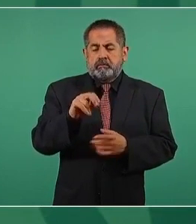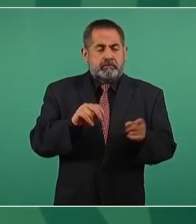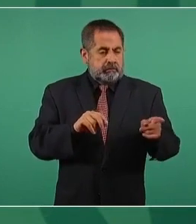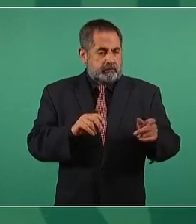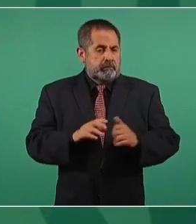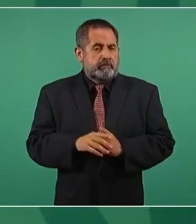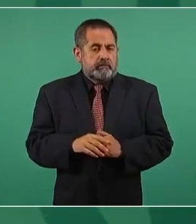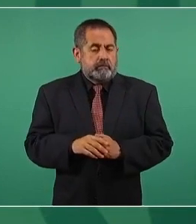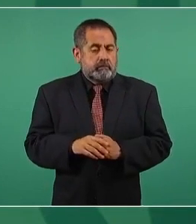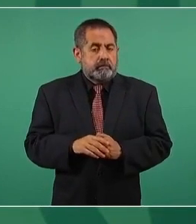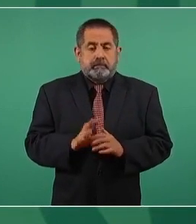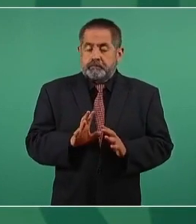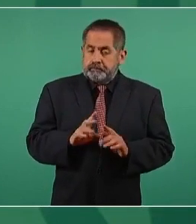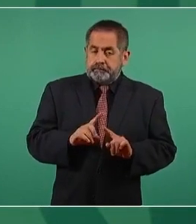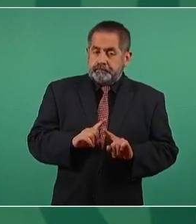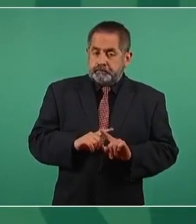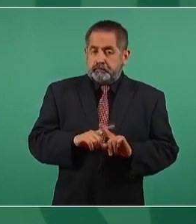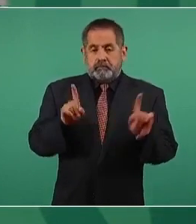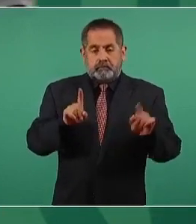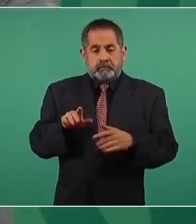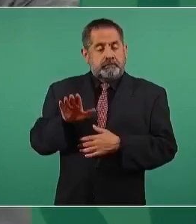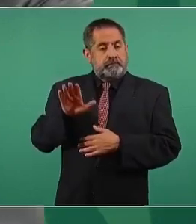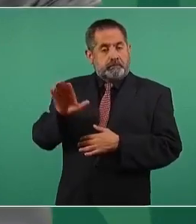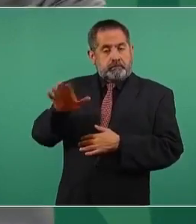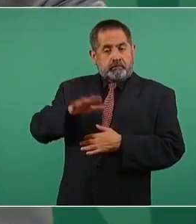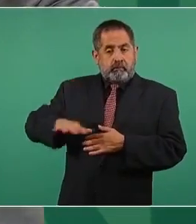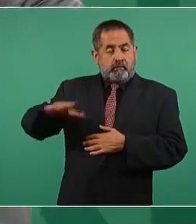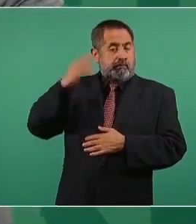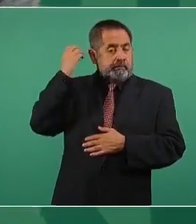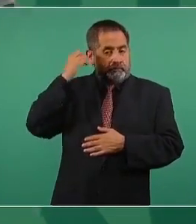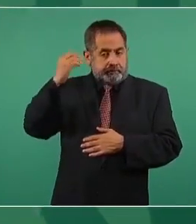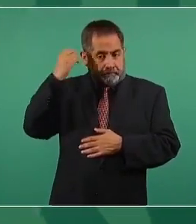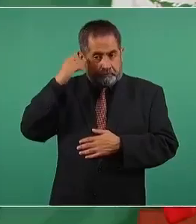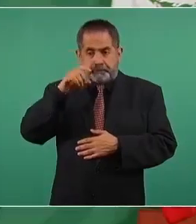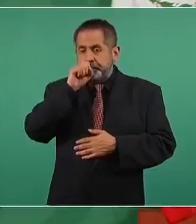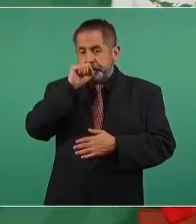En el caso de Oaxaca, que visité también,